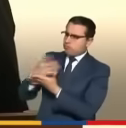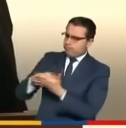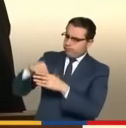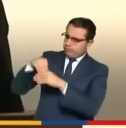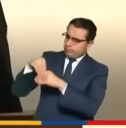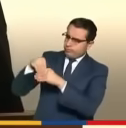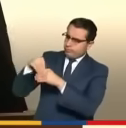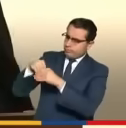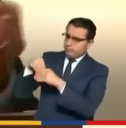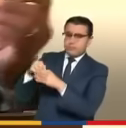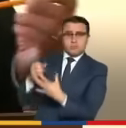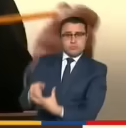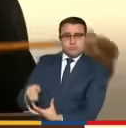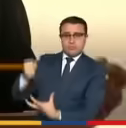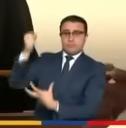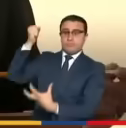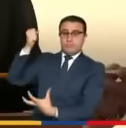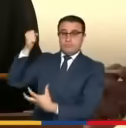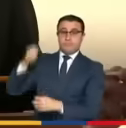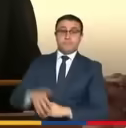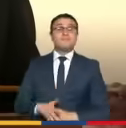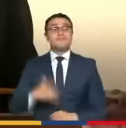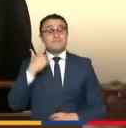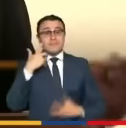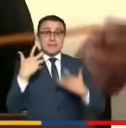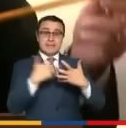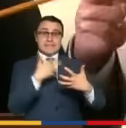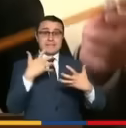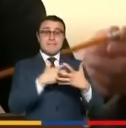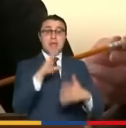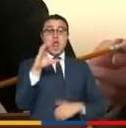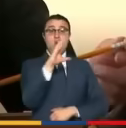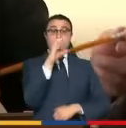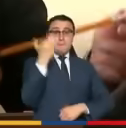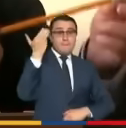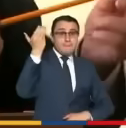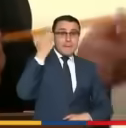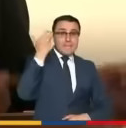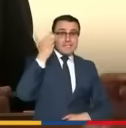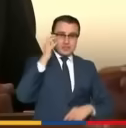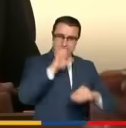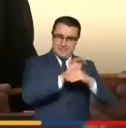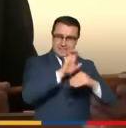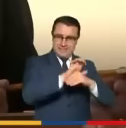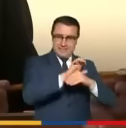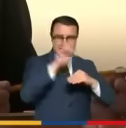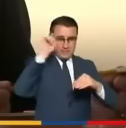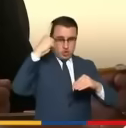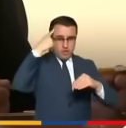conocemos. El sistema Colpensiones tiene más salidas que entradas,